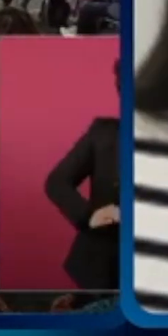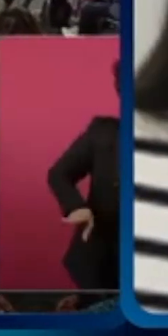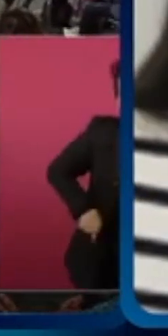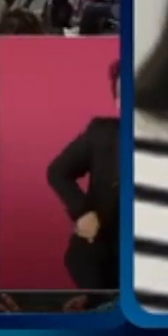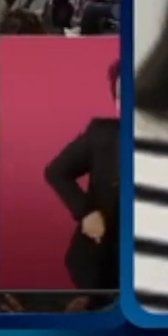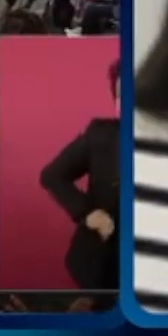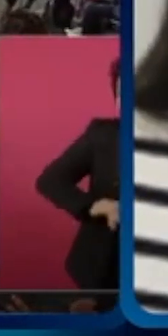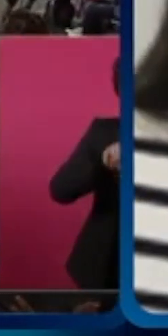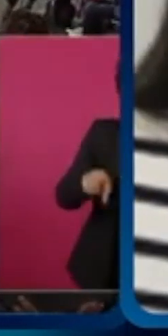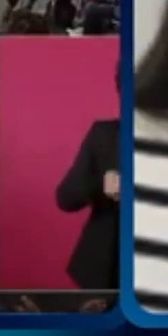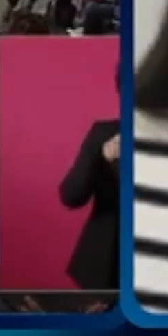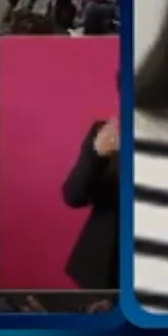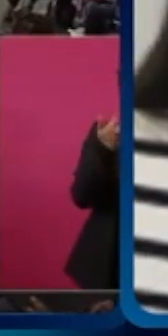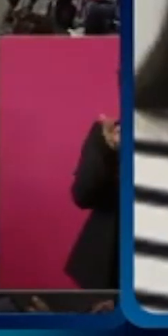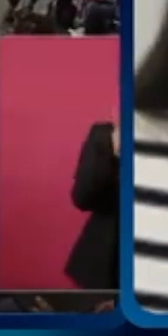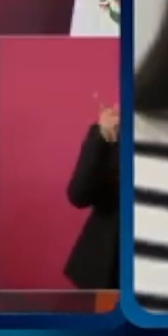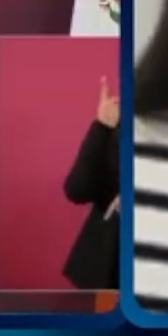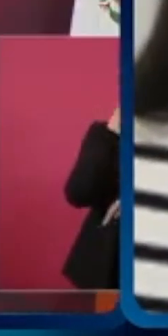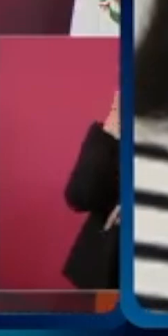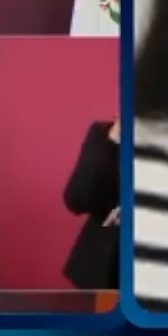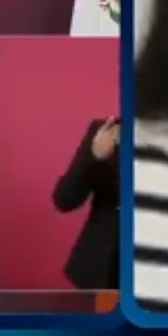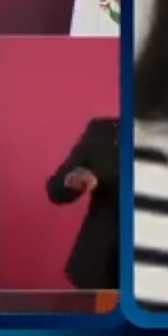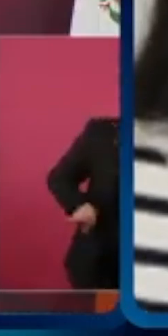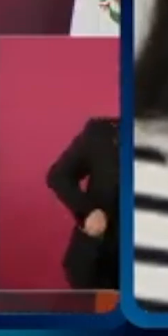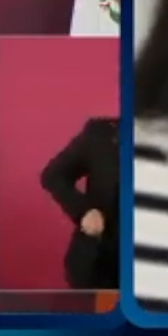Yo creo que lo que se tiene que pensar es